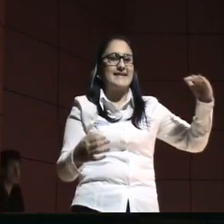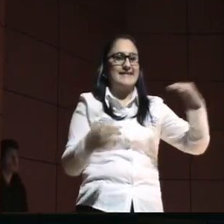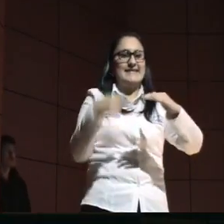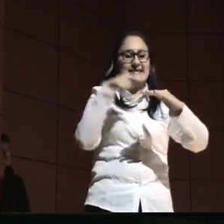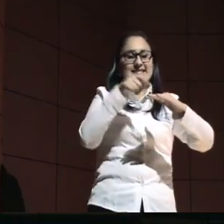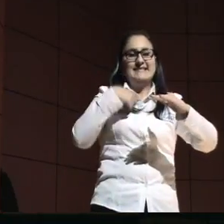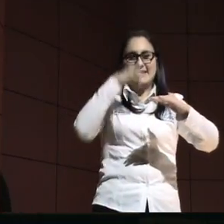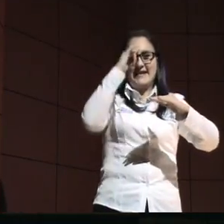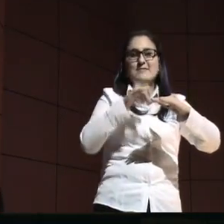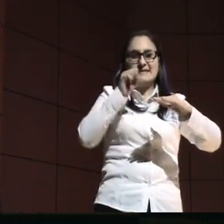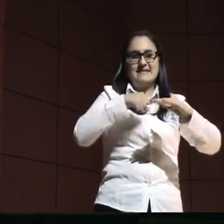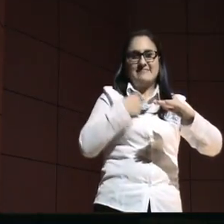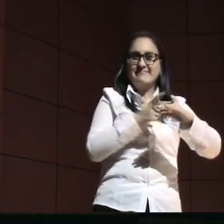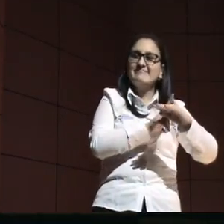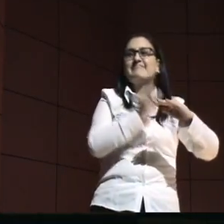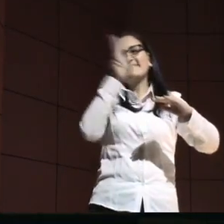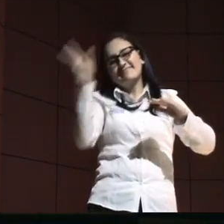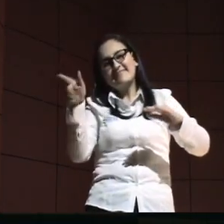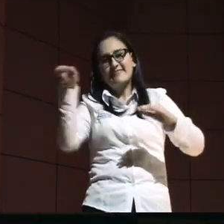creíamos